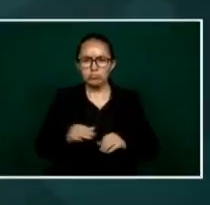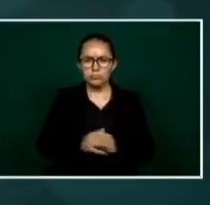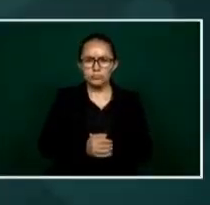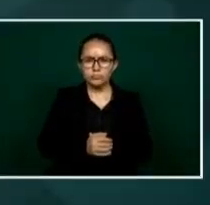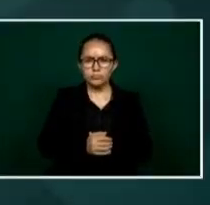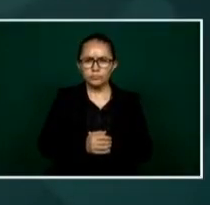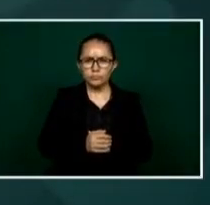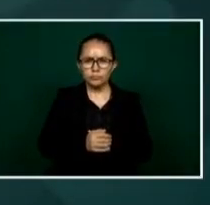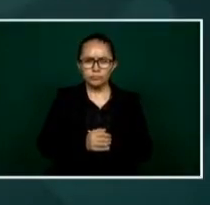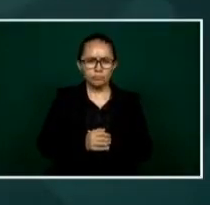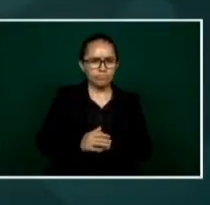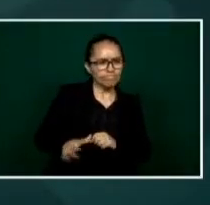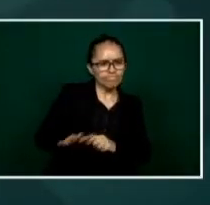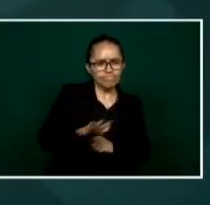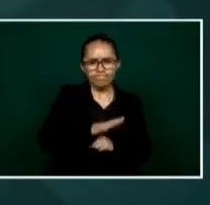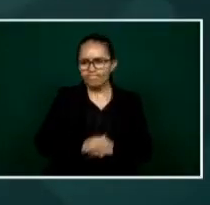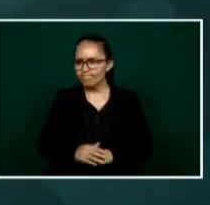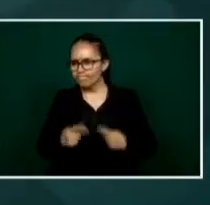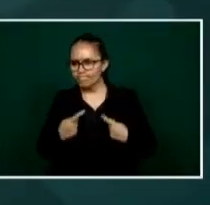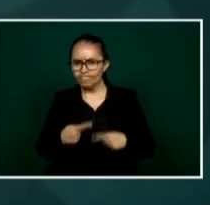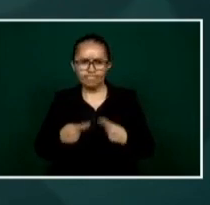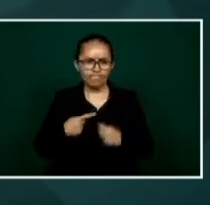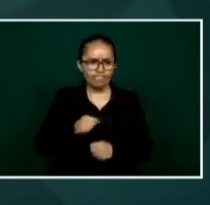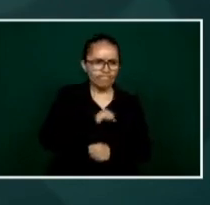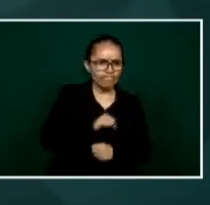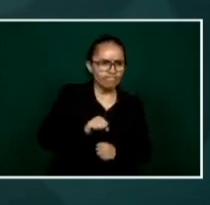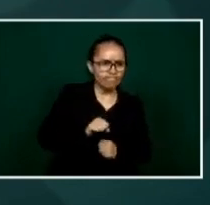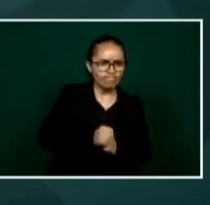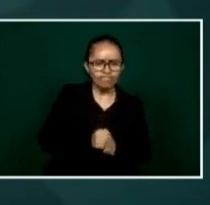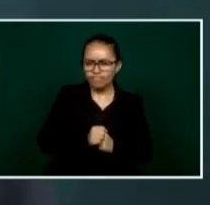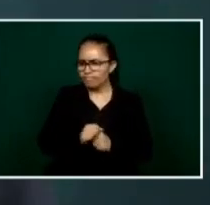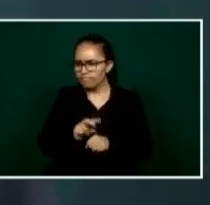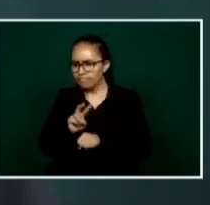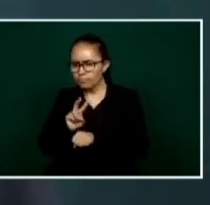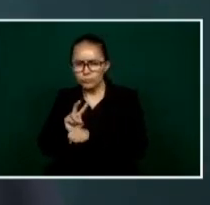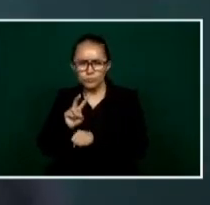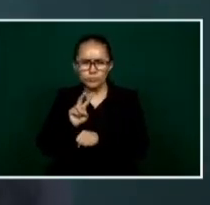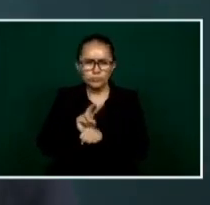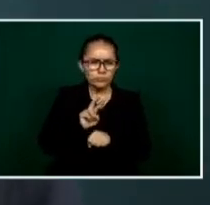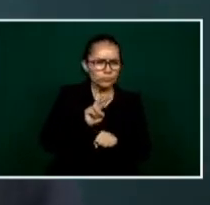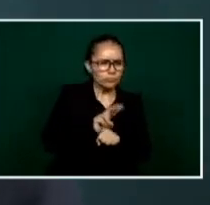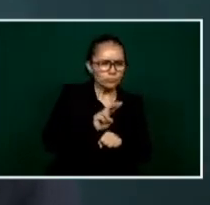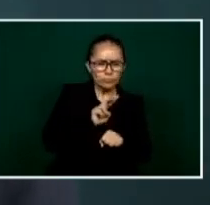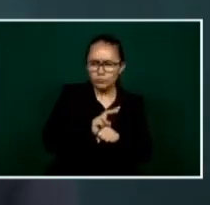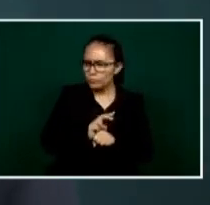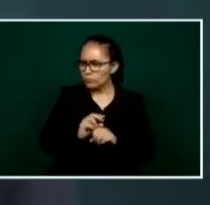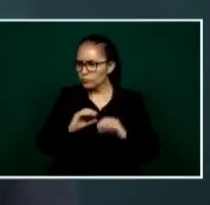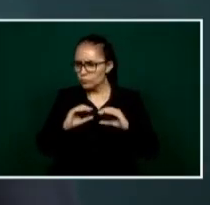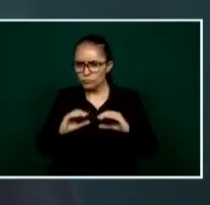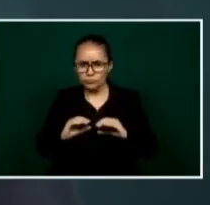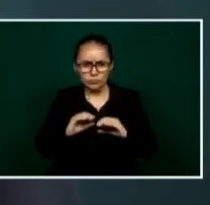de la delincuencia. Es decir, cuando hay frontera,